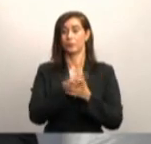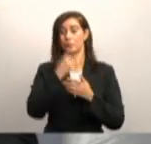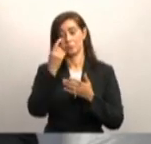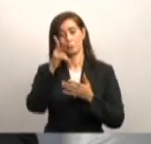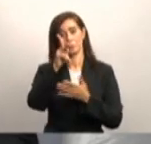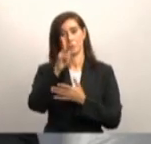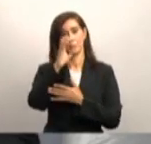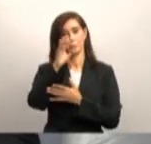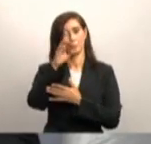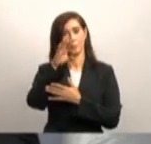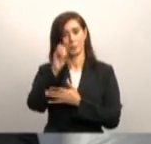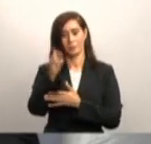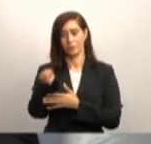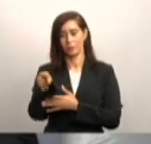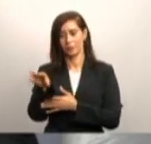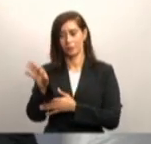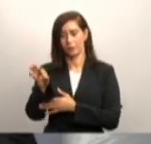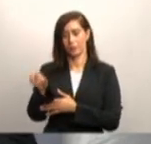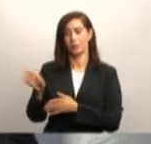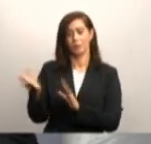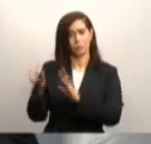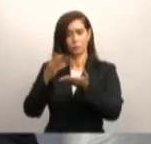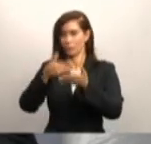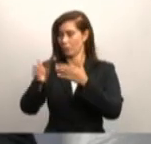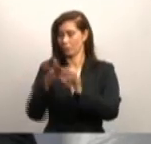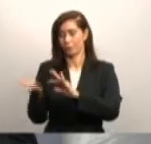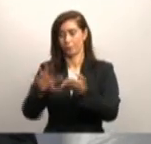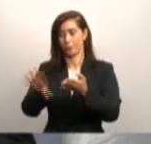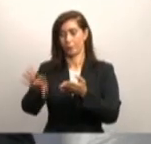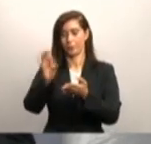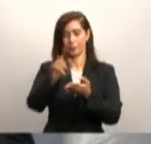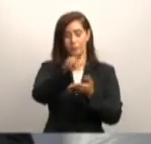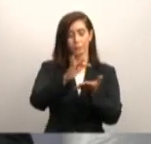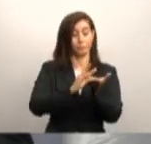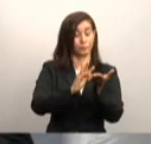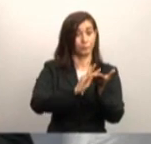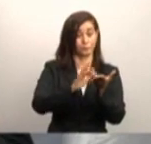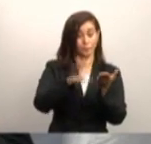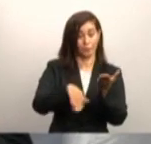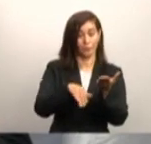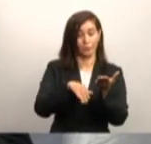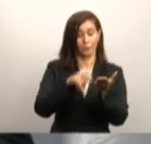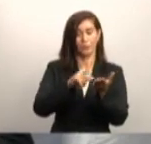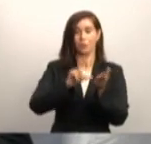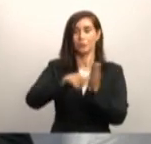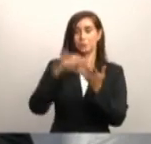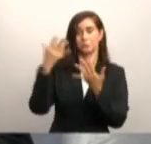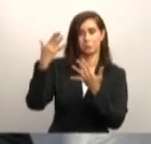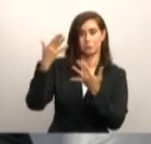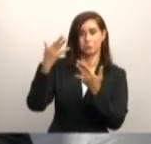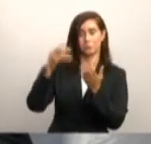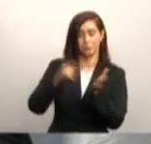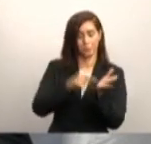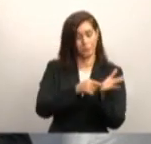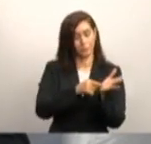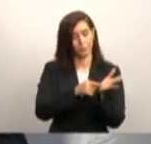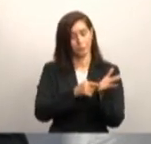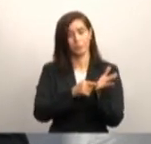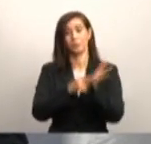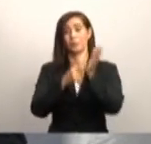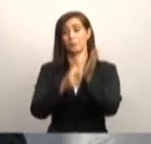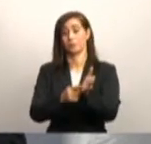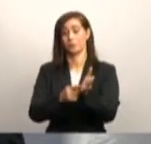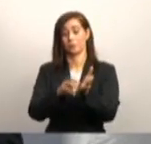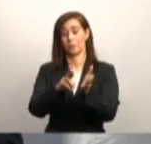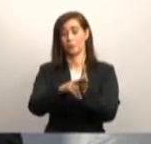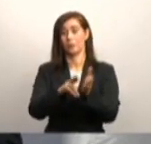PCR y se manda al laboratorio, que una vez el laboratorio manda la respuesta, pues se confirma de